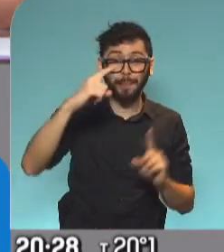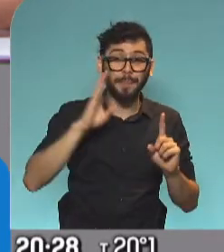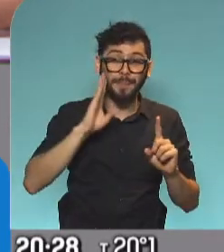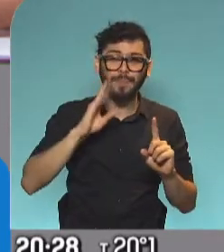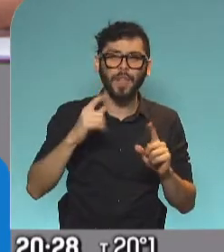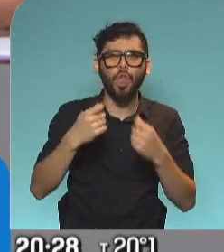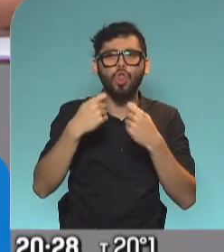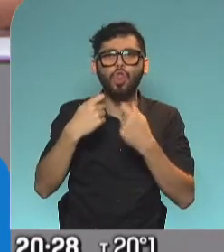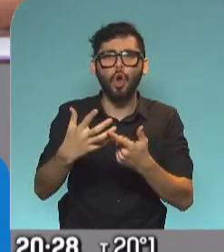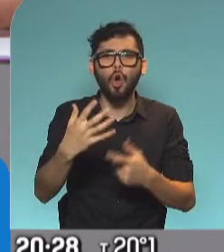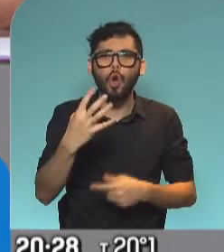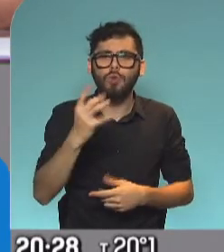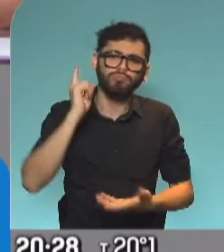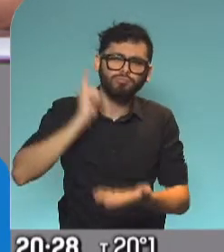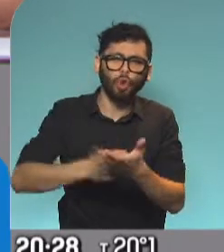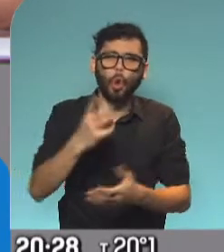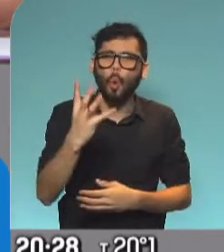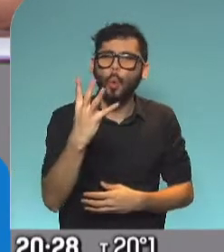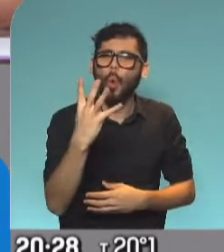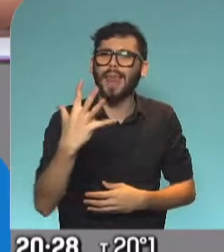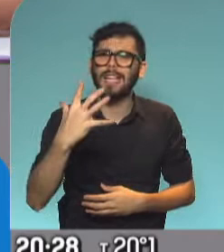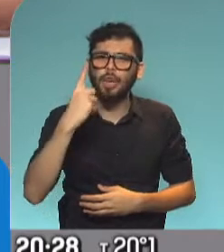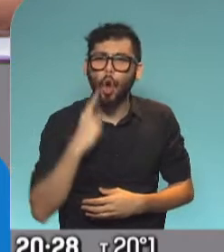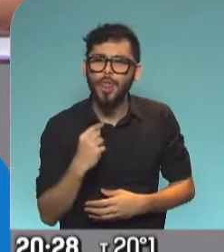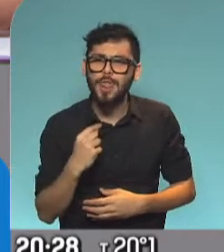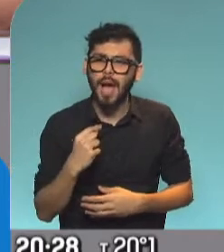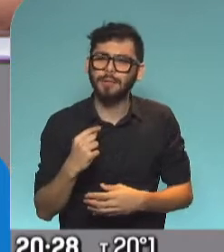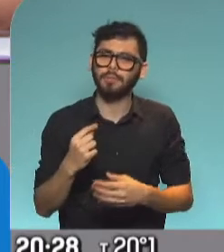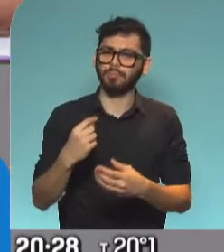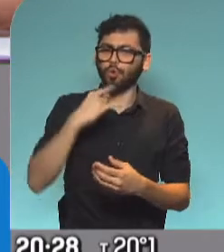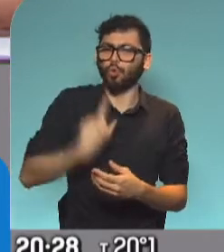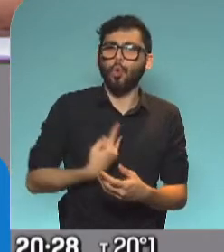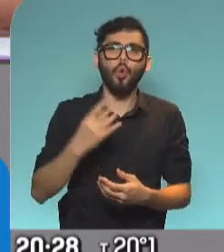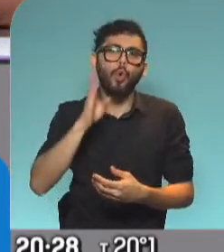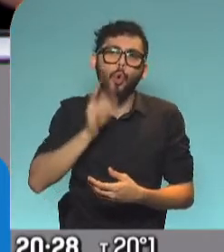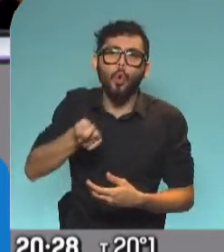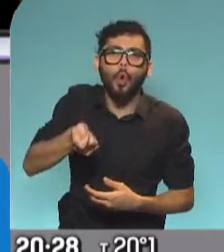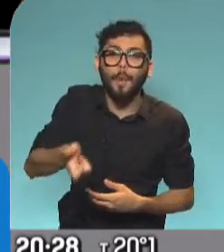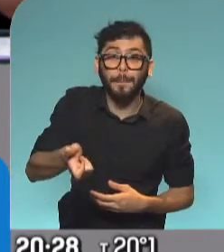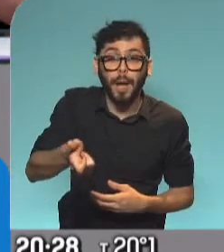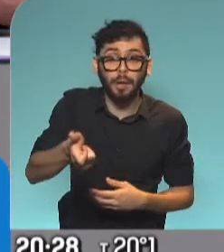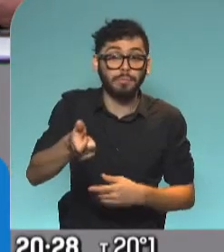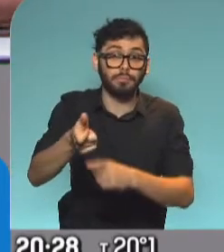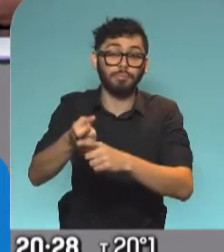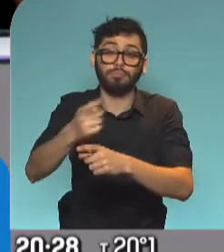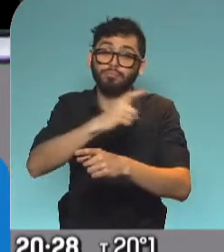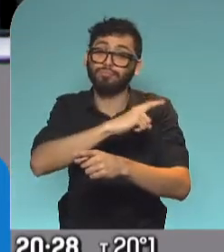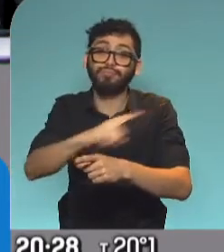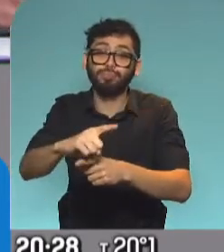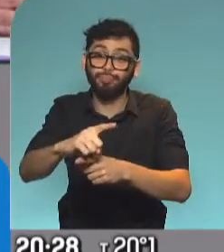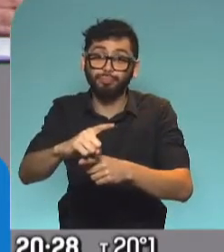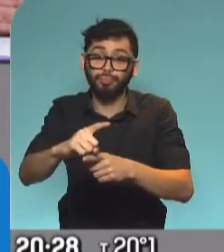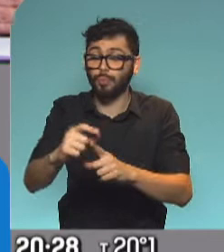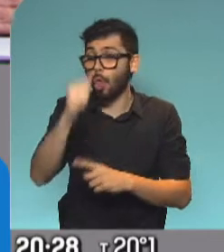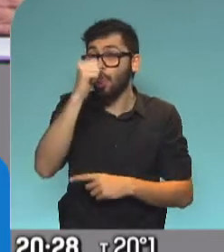TikTok 45 días para que lo venda a una empresa estadounidense. Eso, bueno, no logró concretarse. Ahora, desde